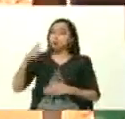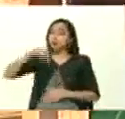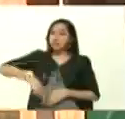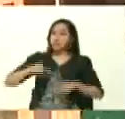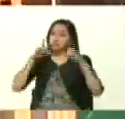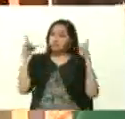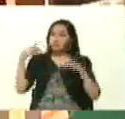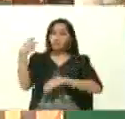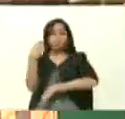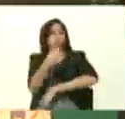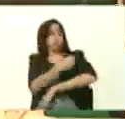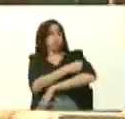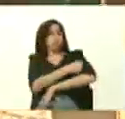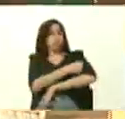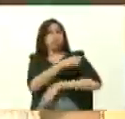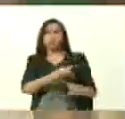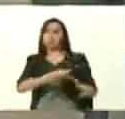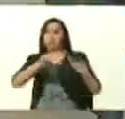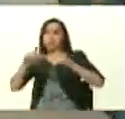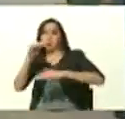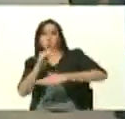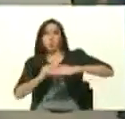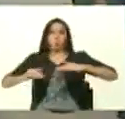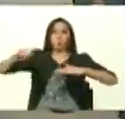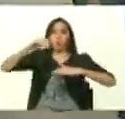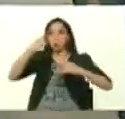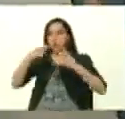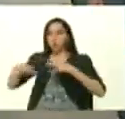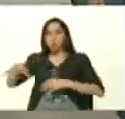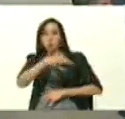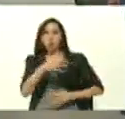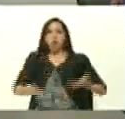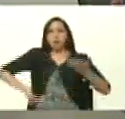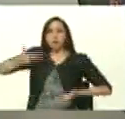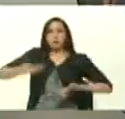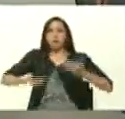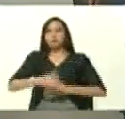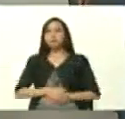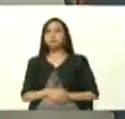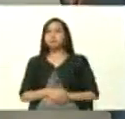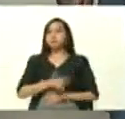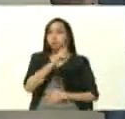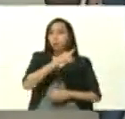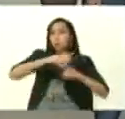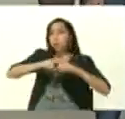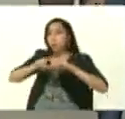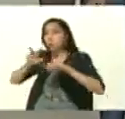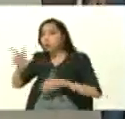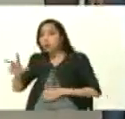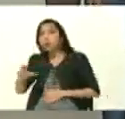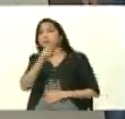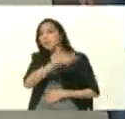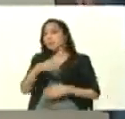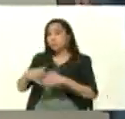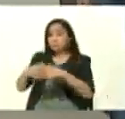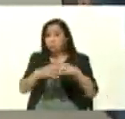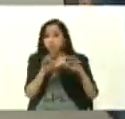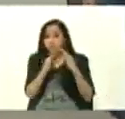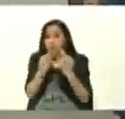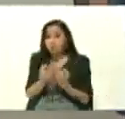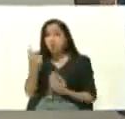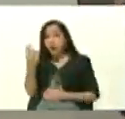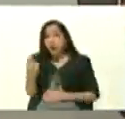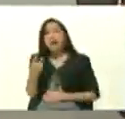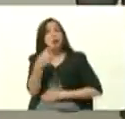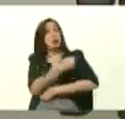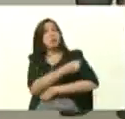que está de primerito en vacunación. Así debe ser. Recordemos el 1x3. Si aún alguien de nuestra familia no se ha